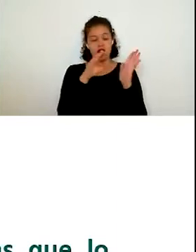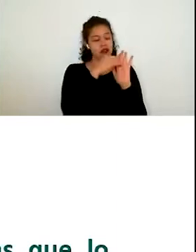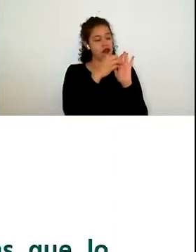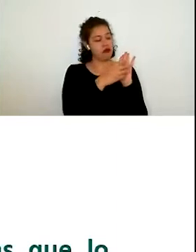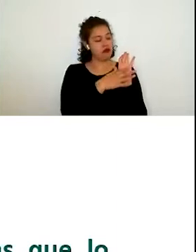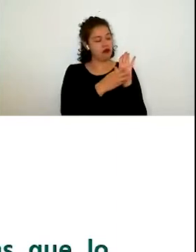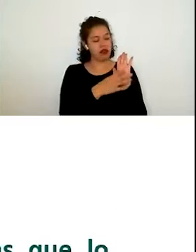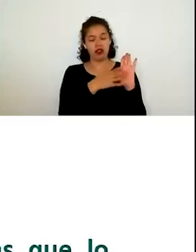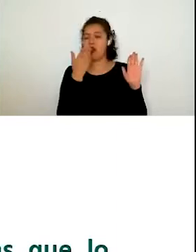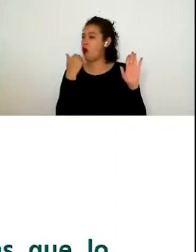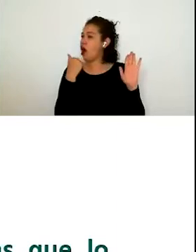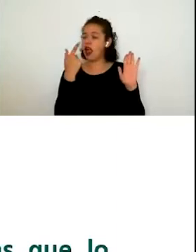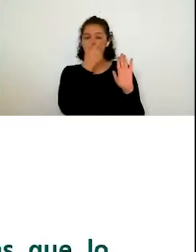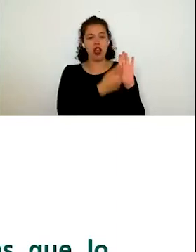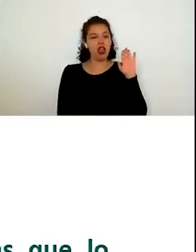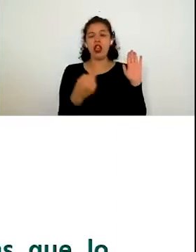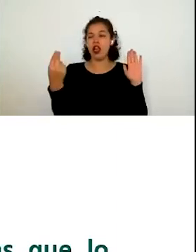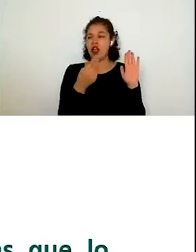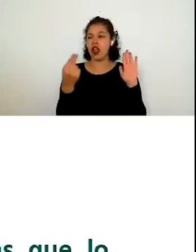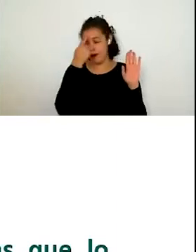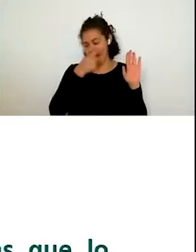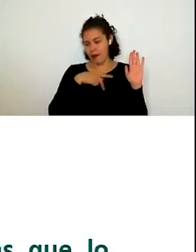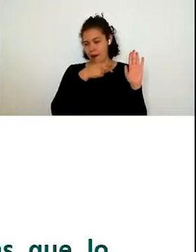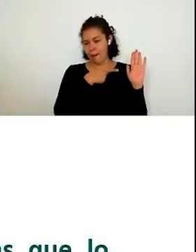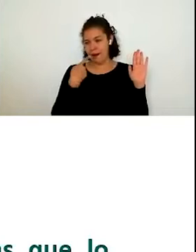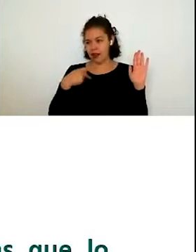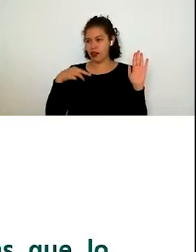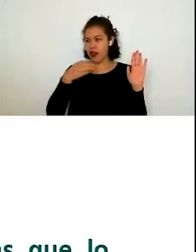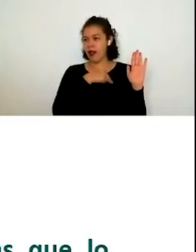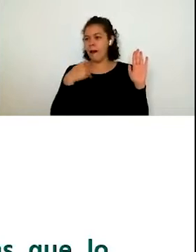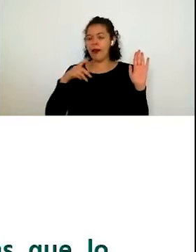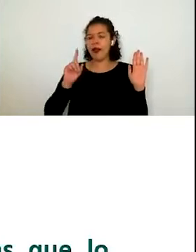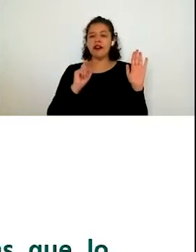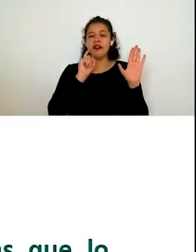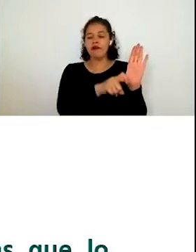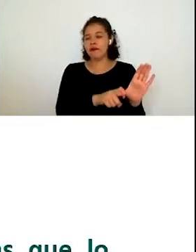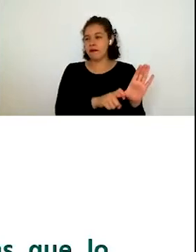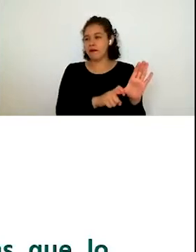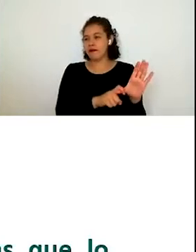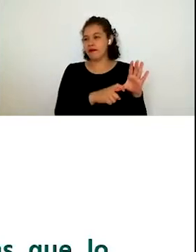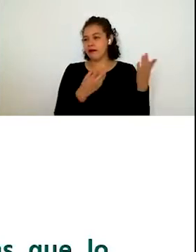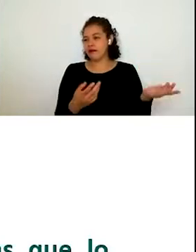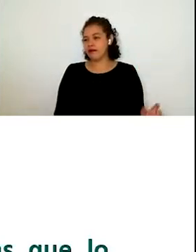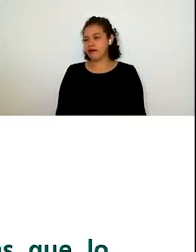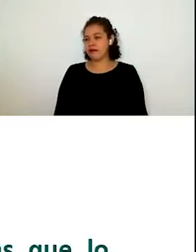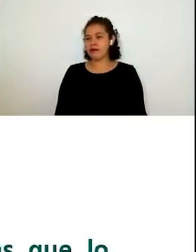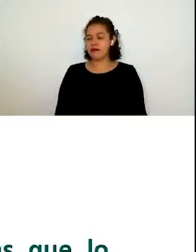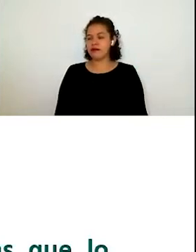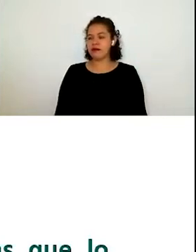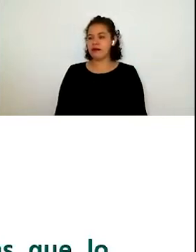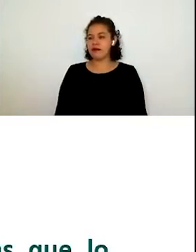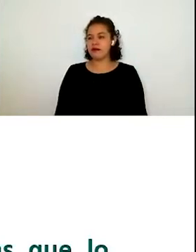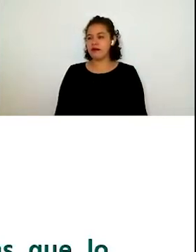que requieren de una persona para que forme parte del patronato, no hay, conforme a ley,